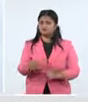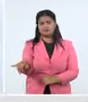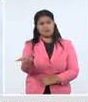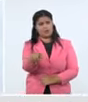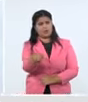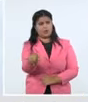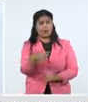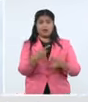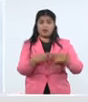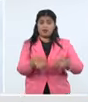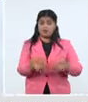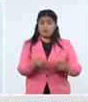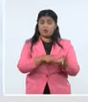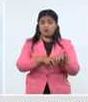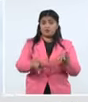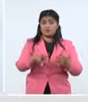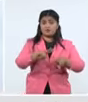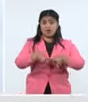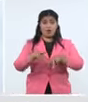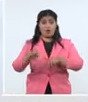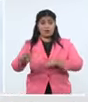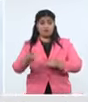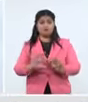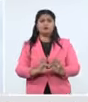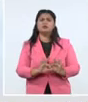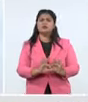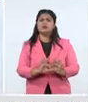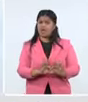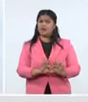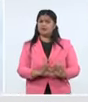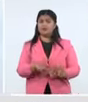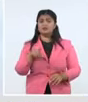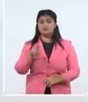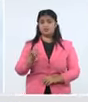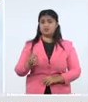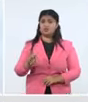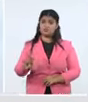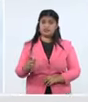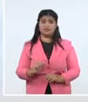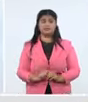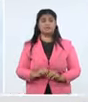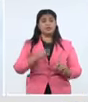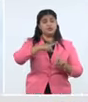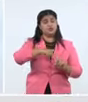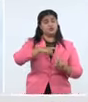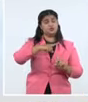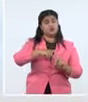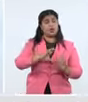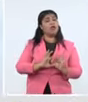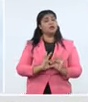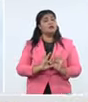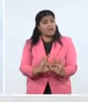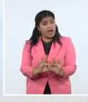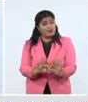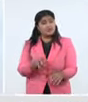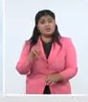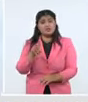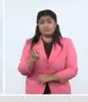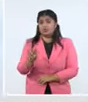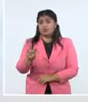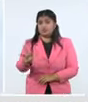todavía Holguín con 163 y la provincia de Tunas con 103, cifras